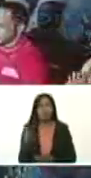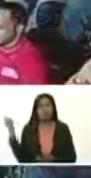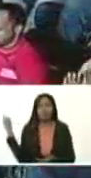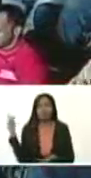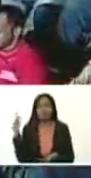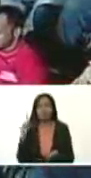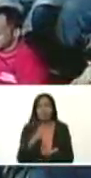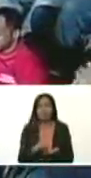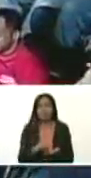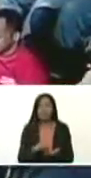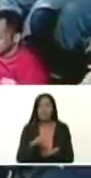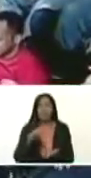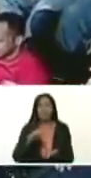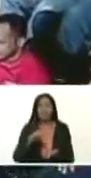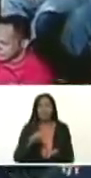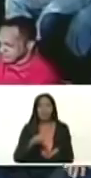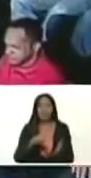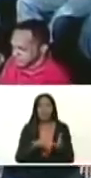de Siria.